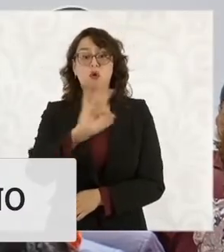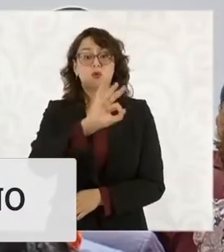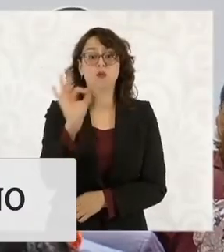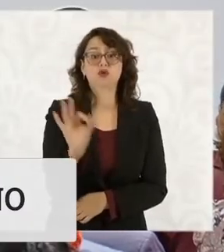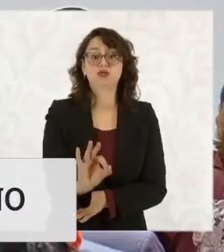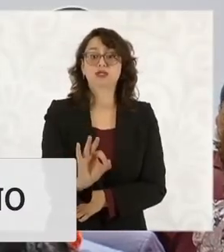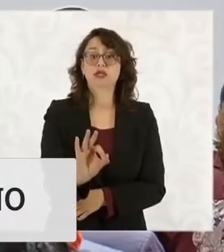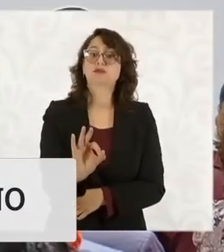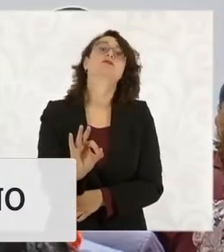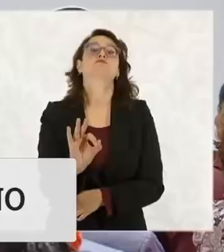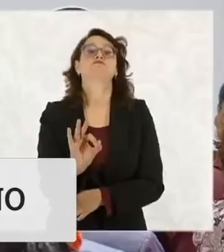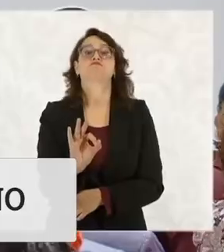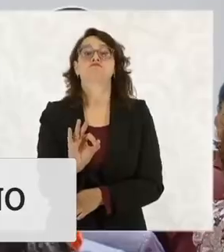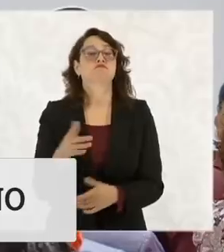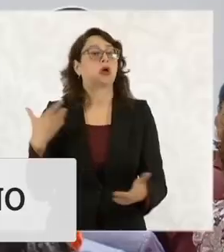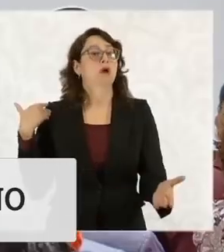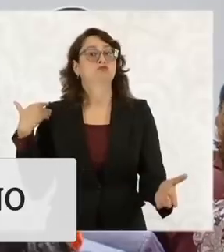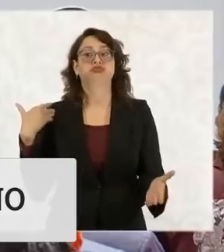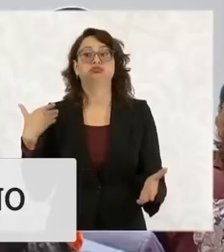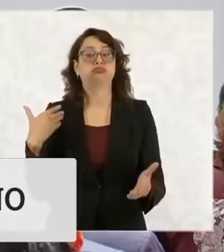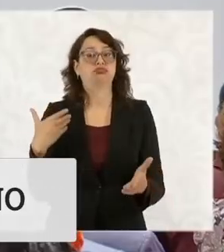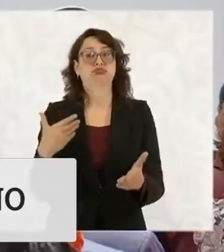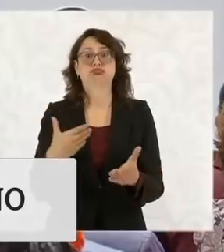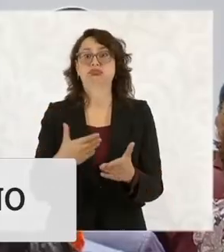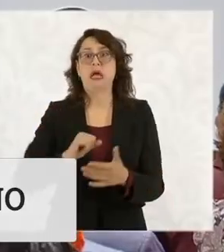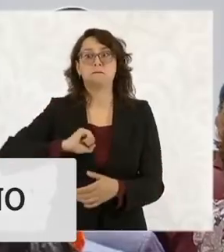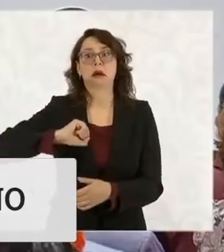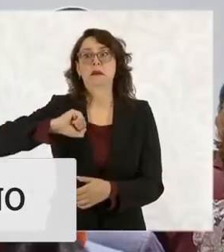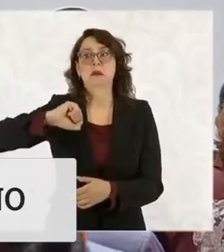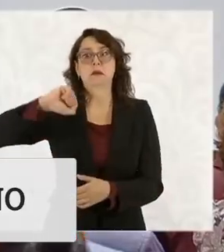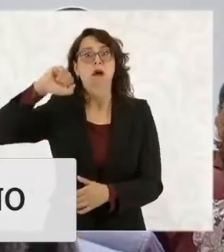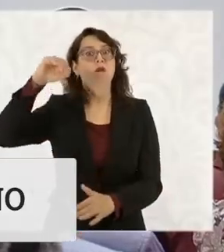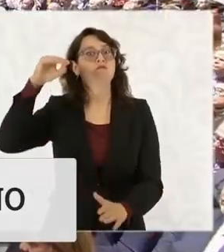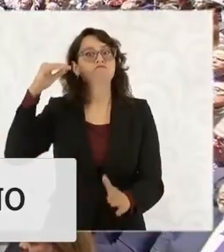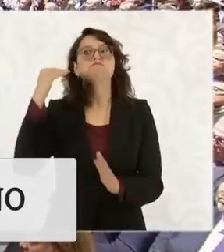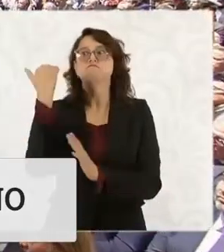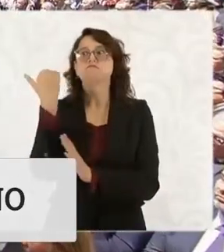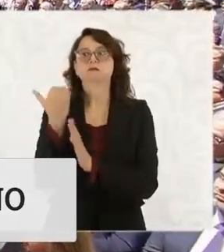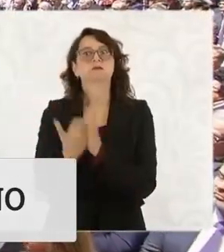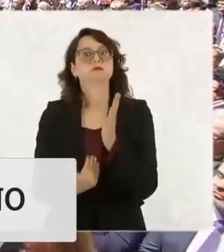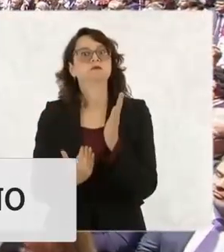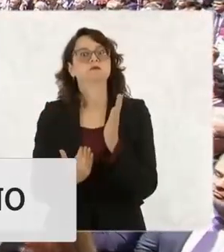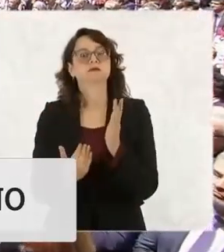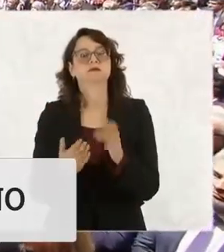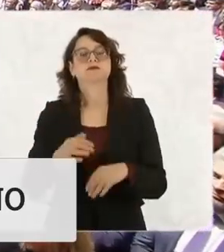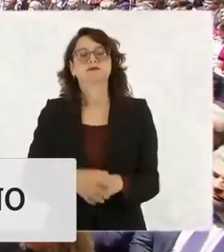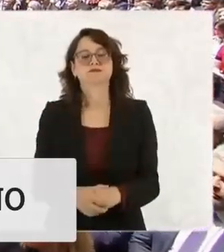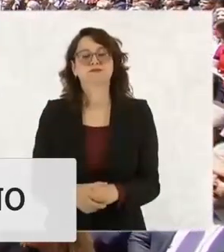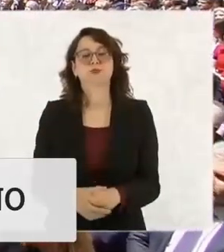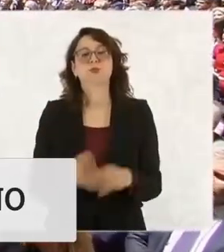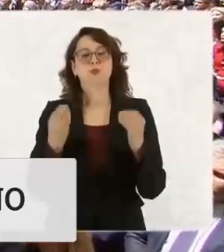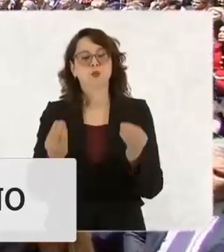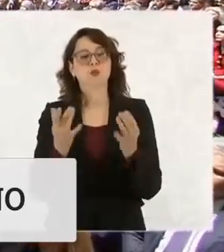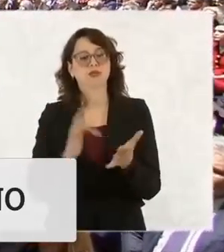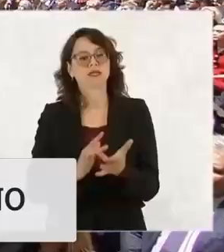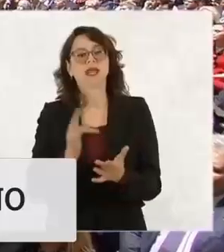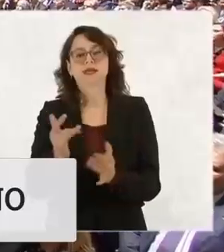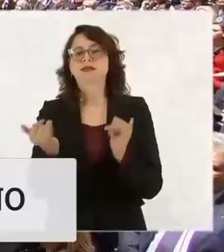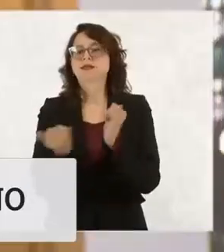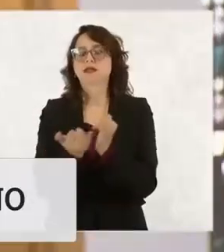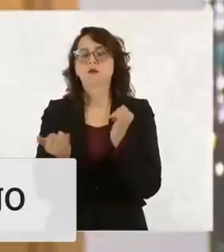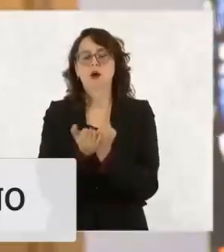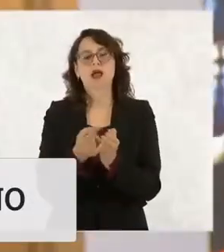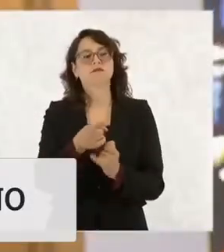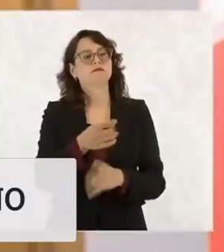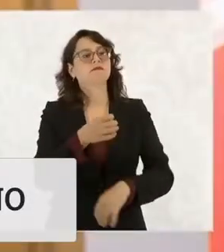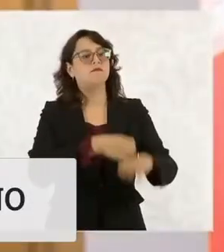3.5%, la menor desde enero del 2021. Aprovecho para agradecer al sector privado